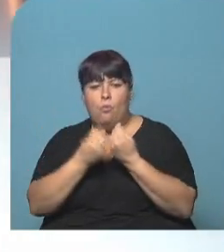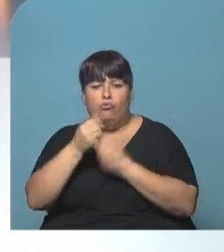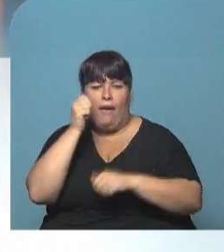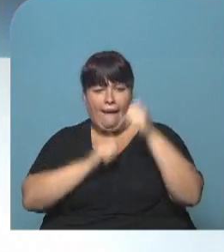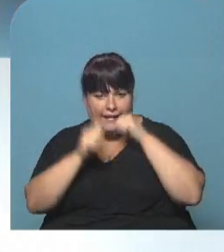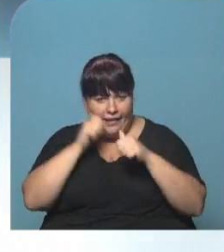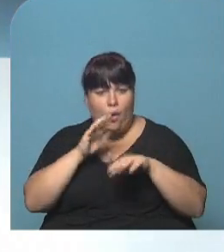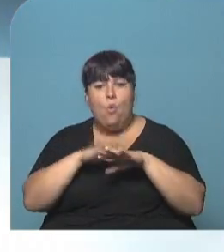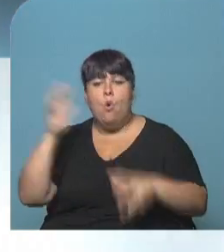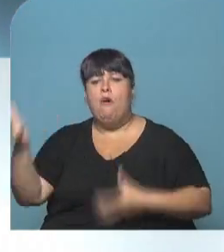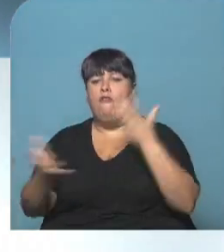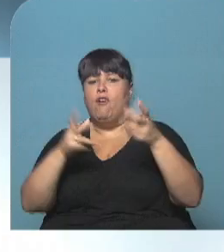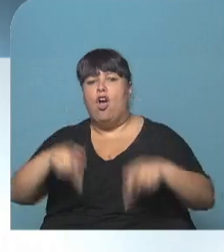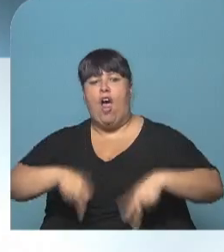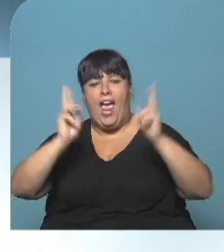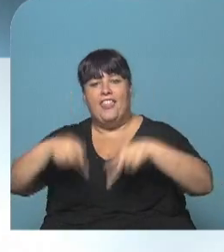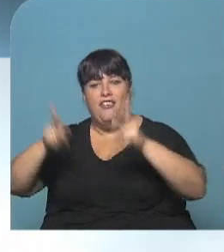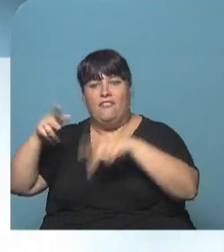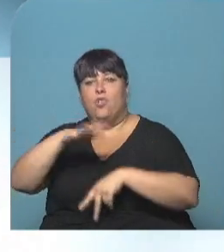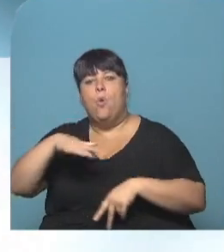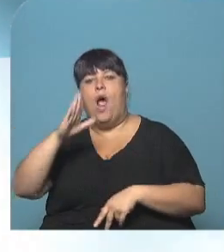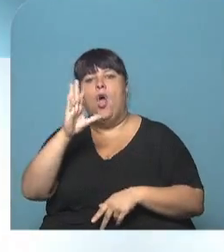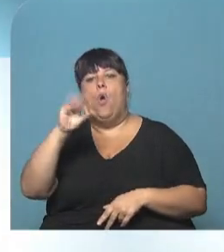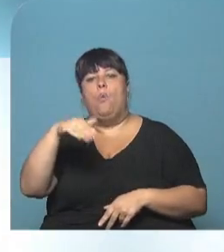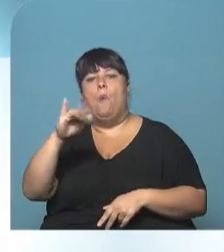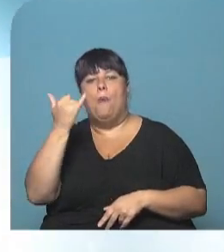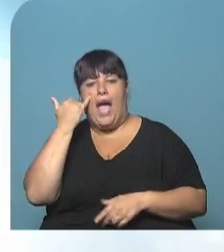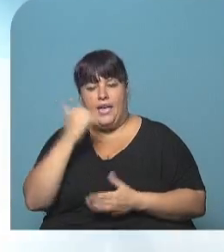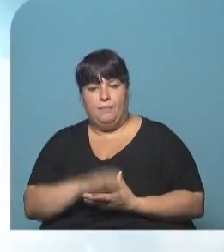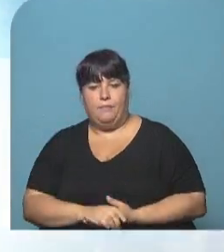varias resultaron heridas al incendiarse un complejo de edificios en Bombay.